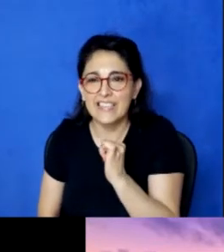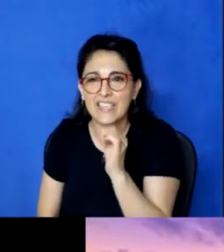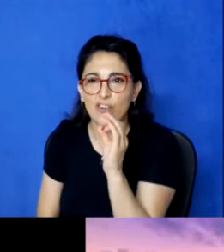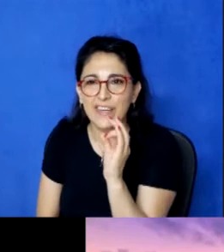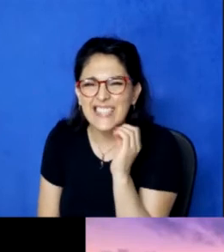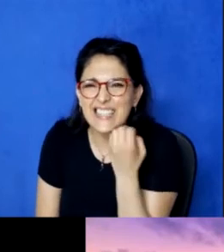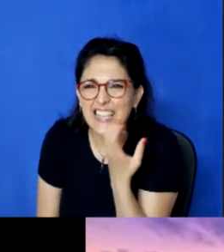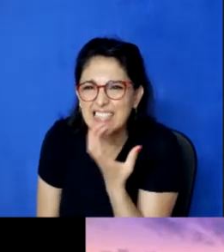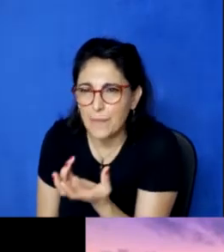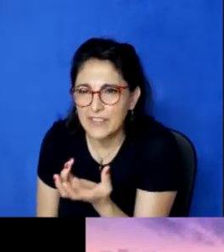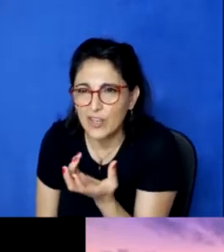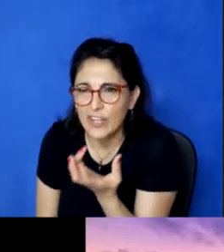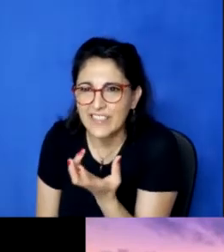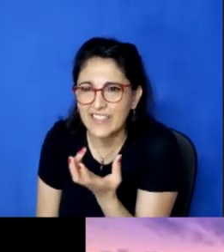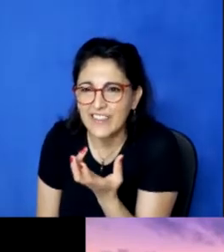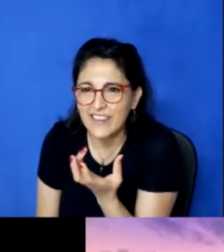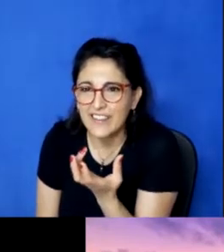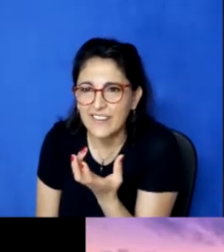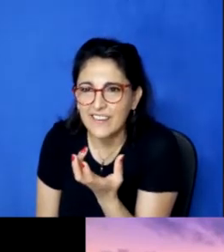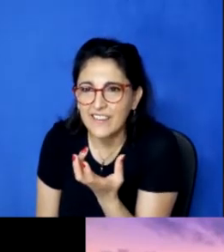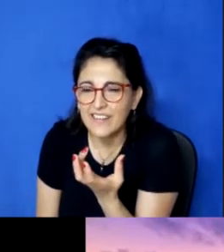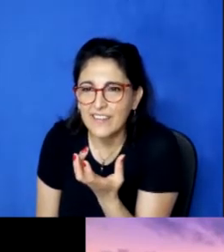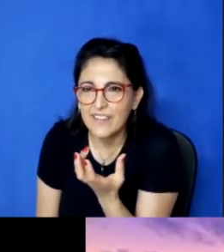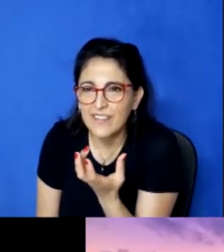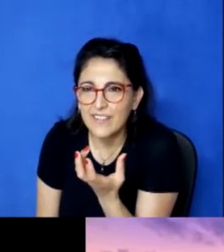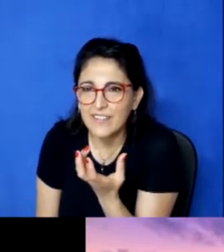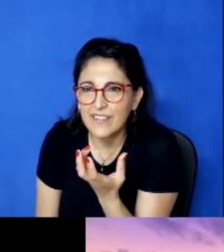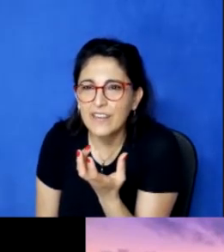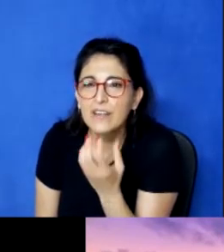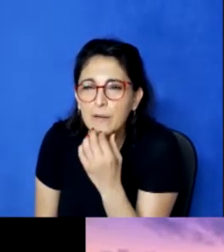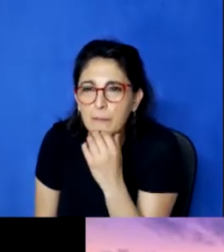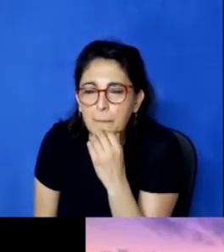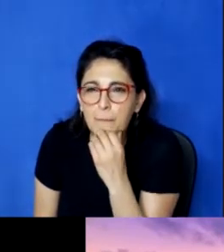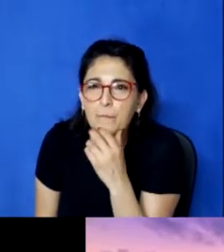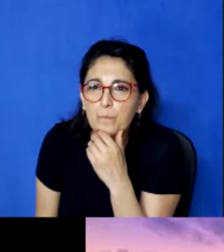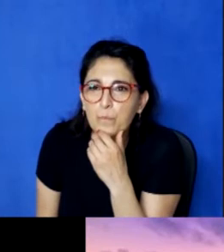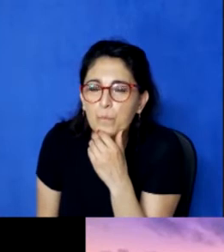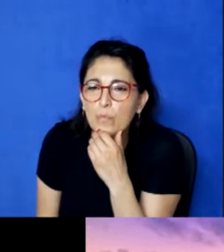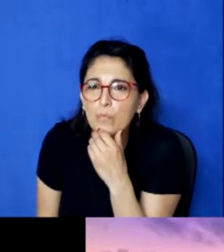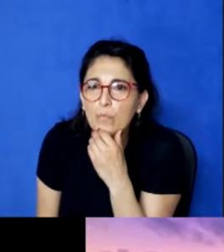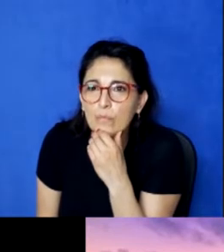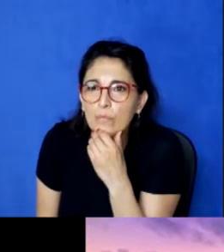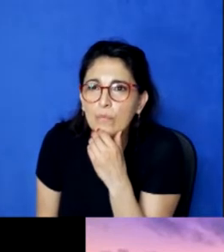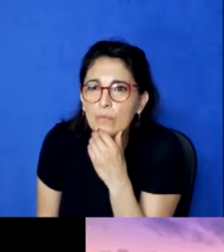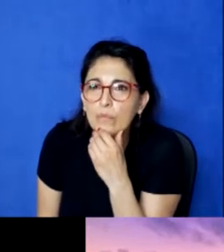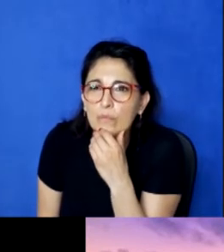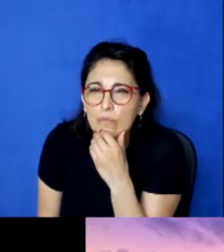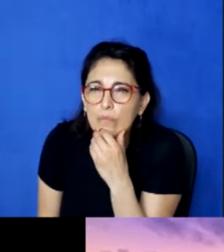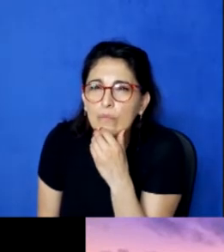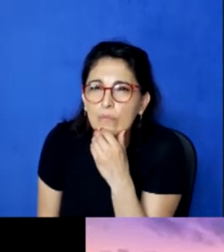del relleno. ¿Qué es exactamente lo que... No, el relleno cambia. El original viene con ricota de oveja, con cáscara